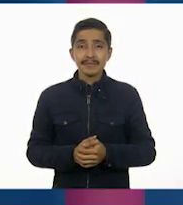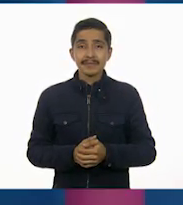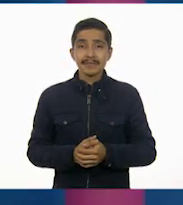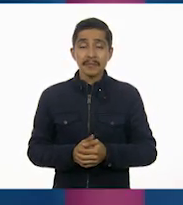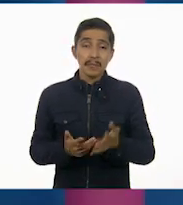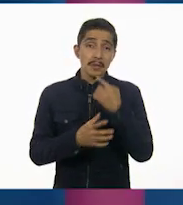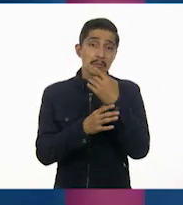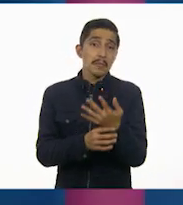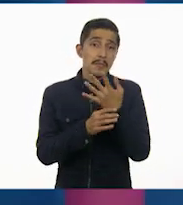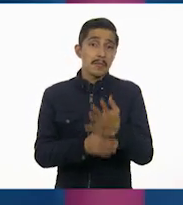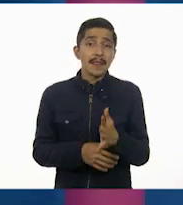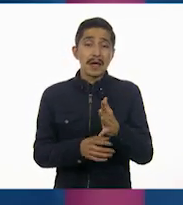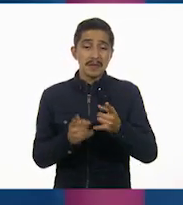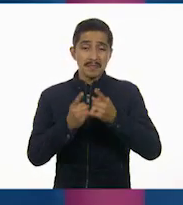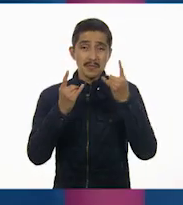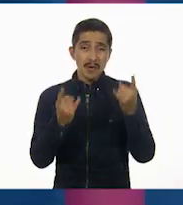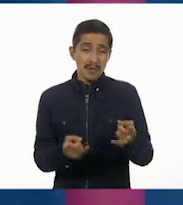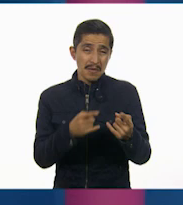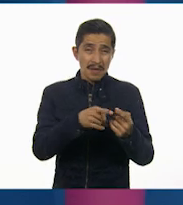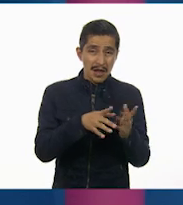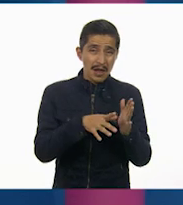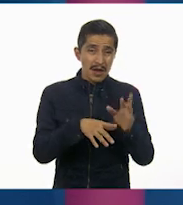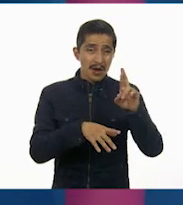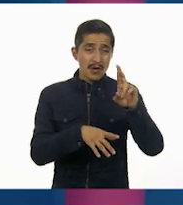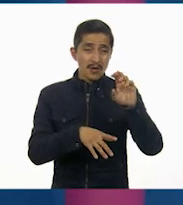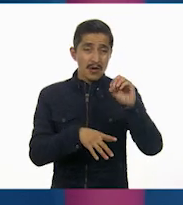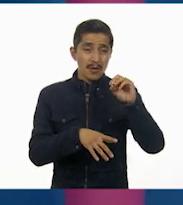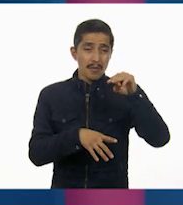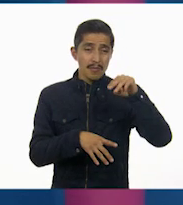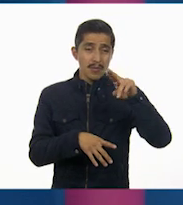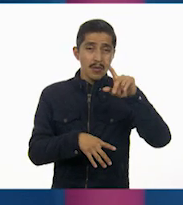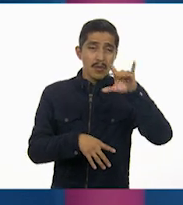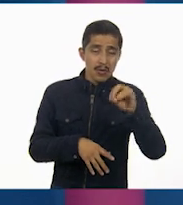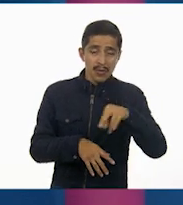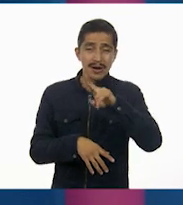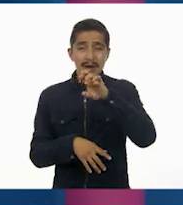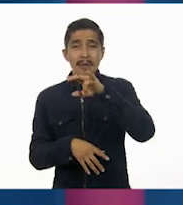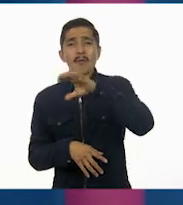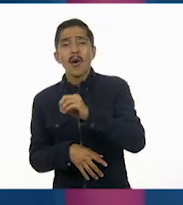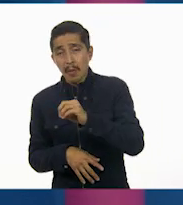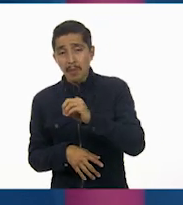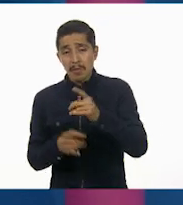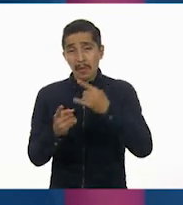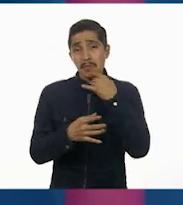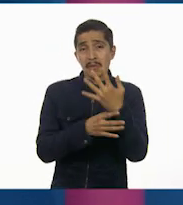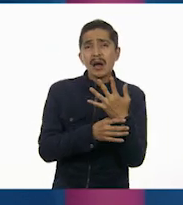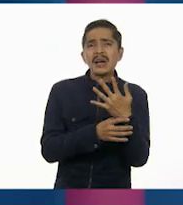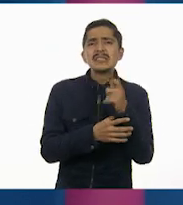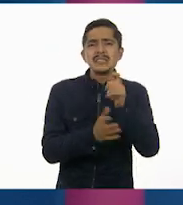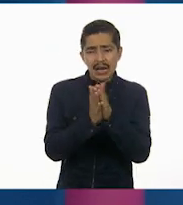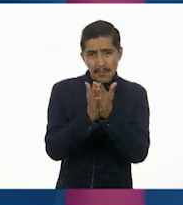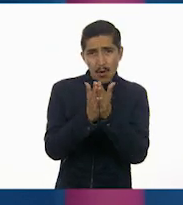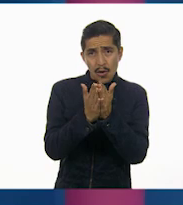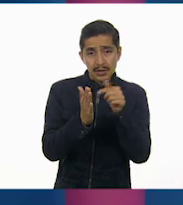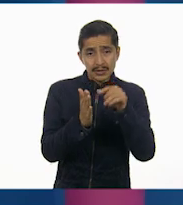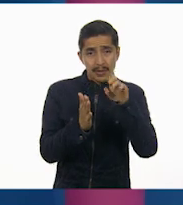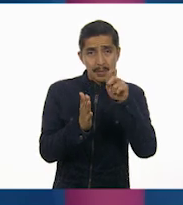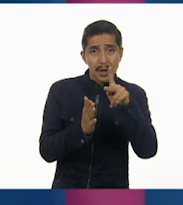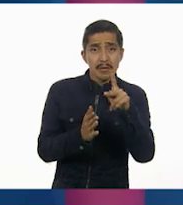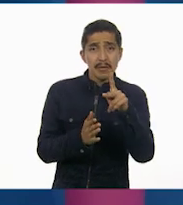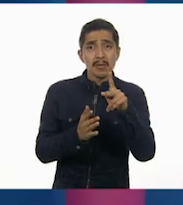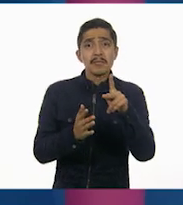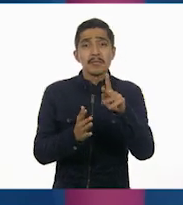Y dice que la leyenda de Rómulo y Remo son muy interesantes. Sin embargo, la información hallada en nuestro libro de texto parece